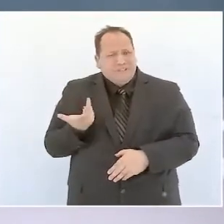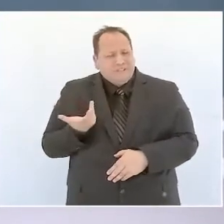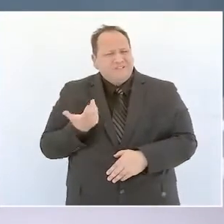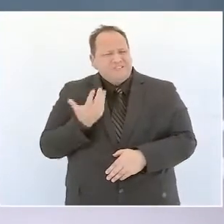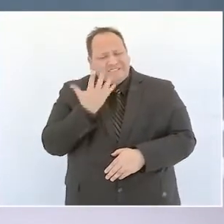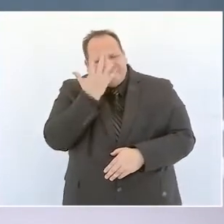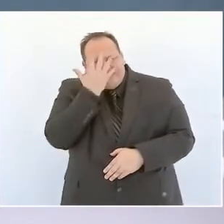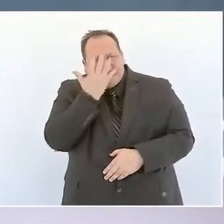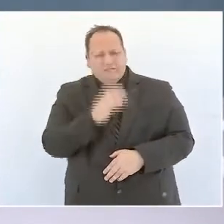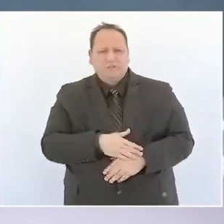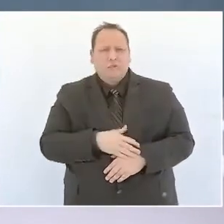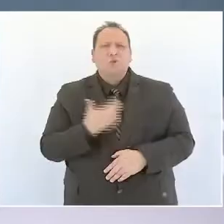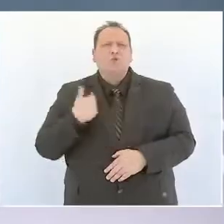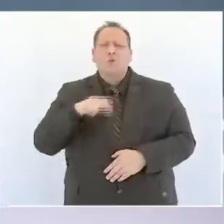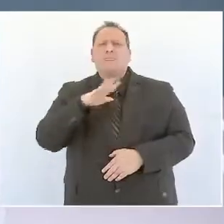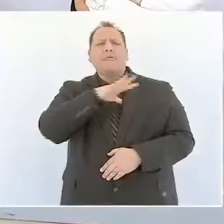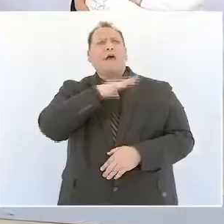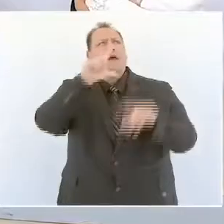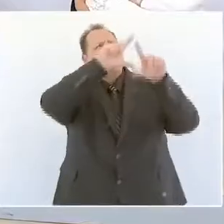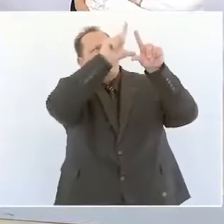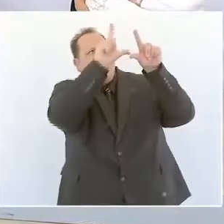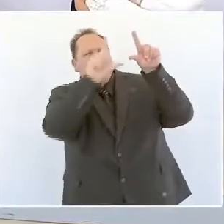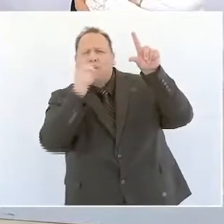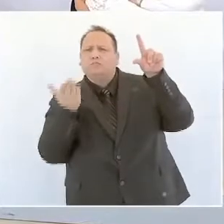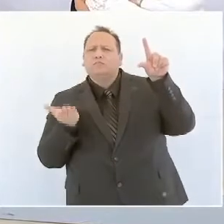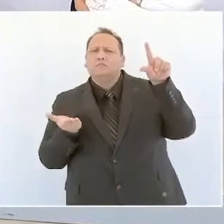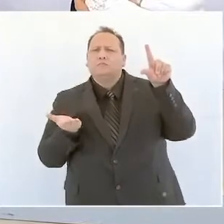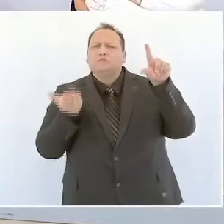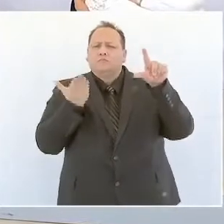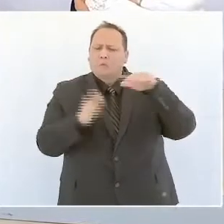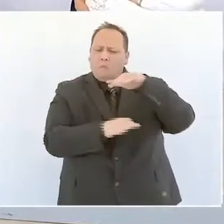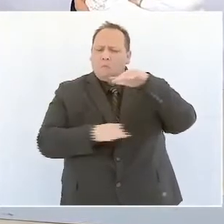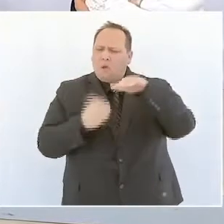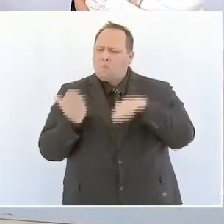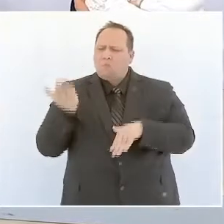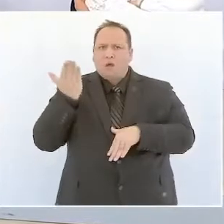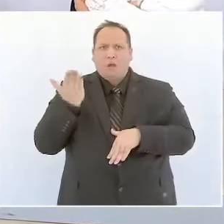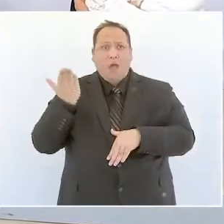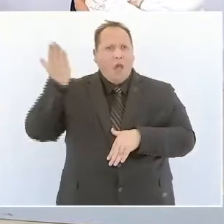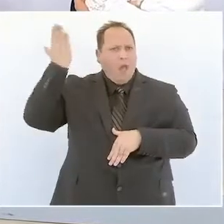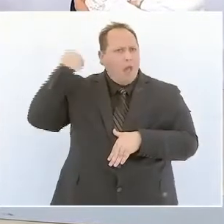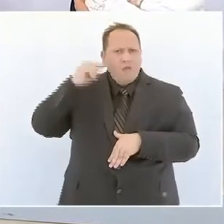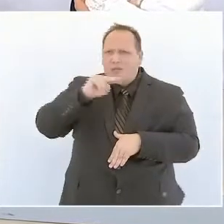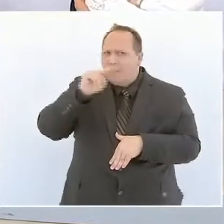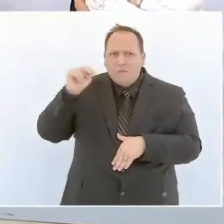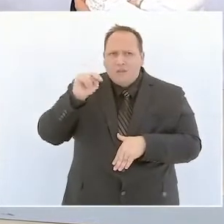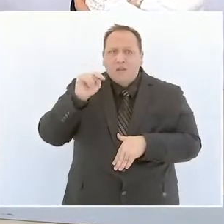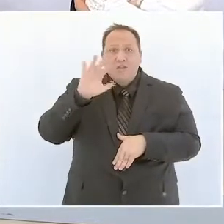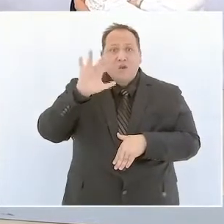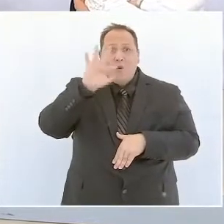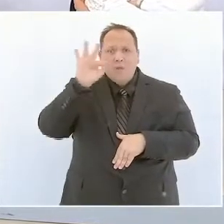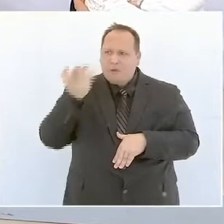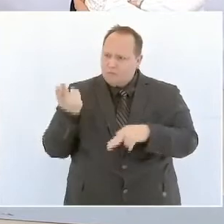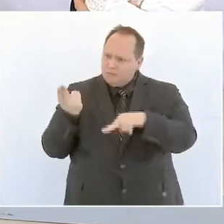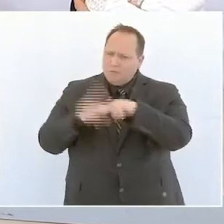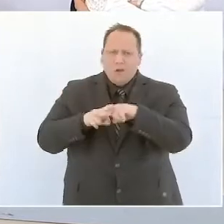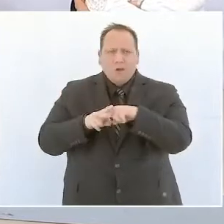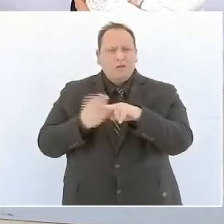Hemos aumentado el salario en general como nunca, casi en 50%,